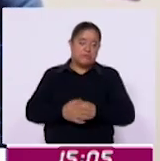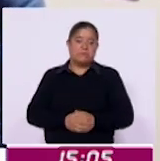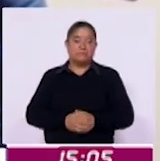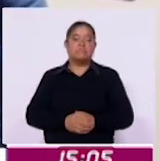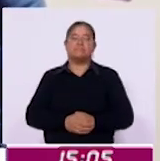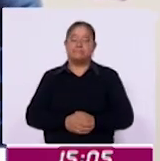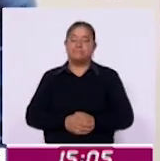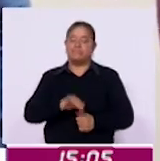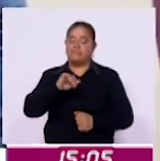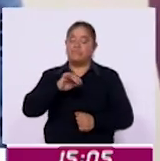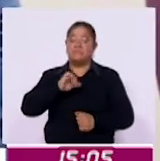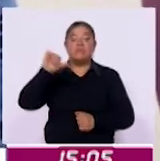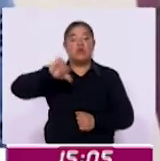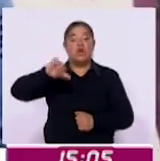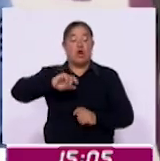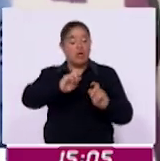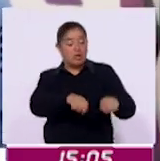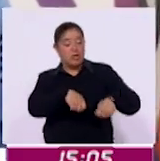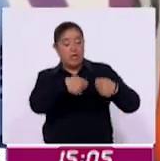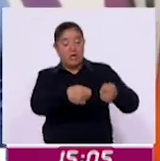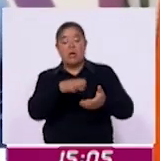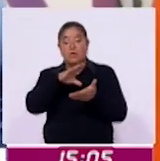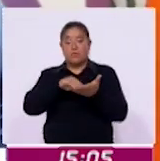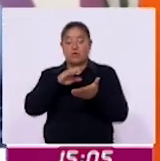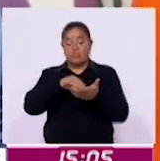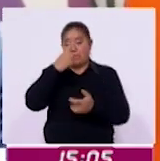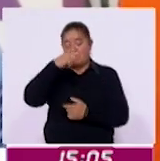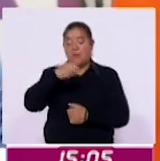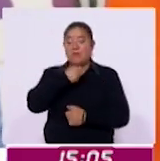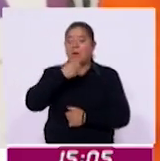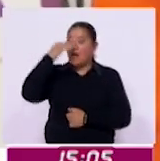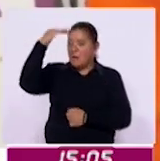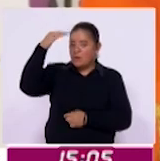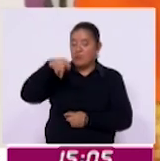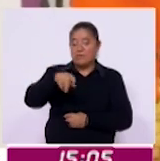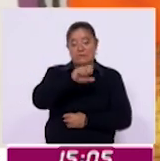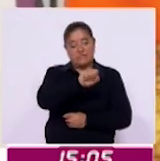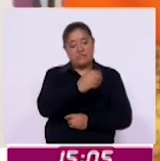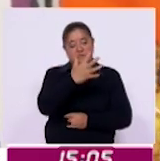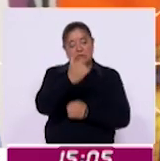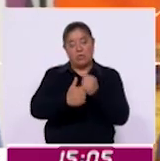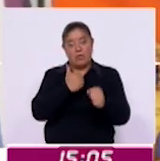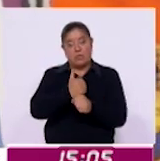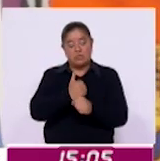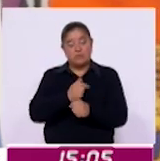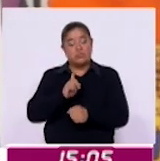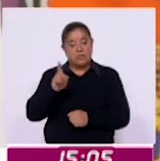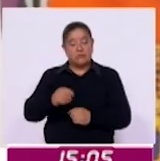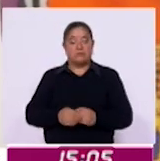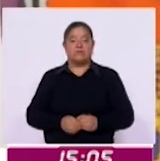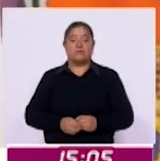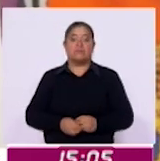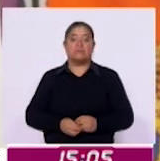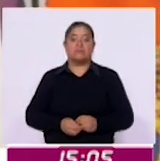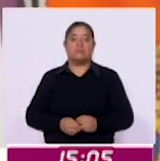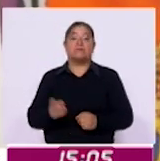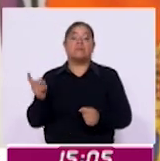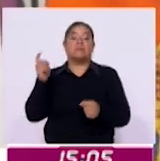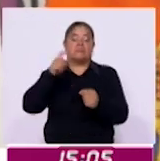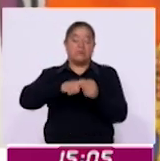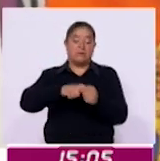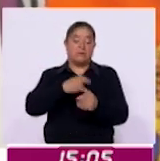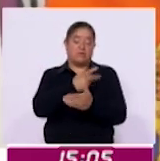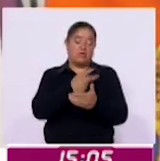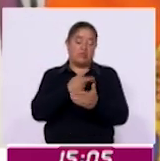Hoy tuvimos la entrega de documentación para que nuestros adultos mayores de 65 años puedan formar parte de nuestro programa de reencuentro